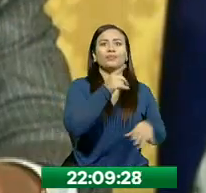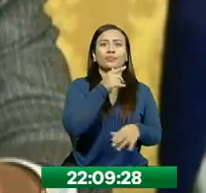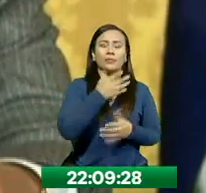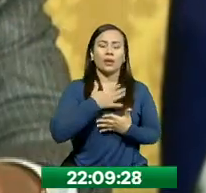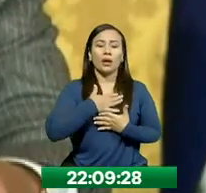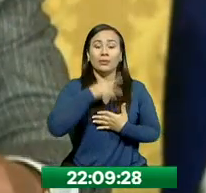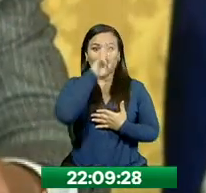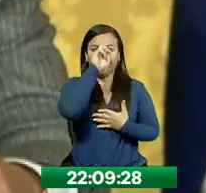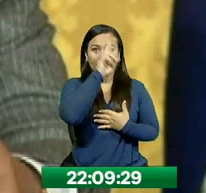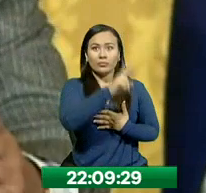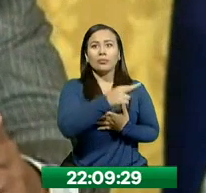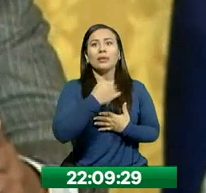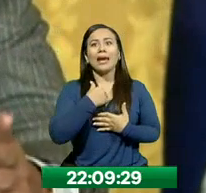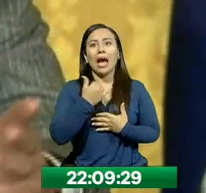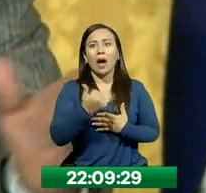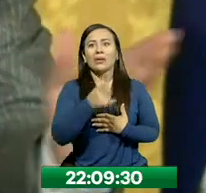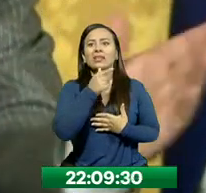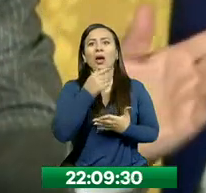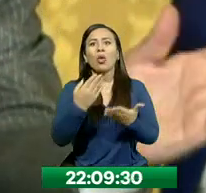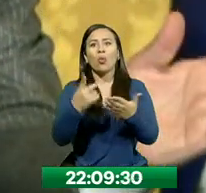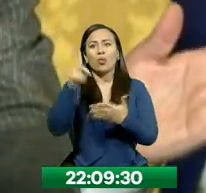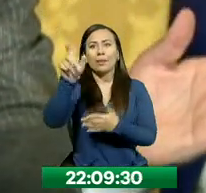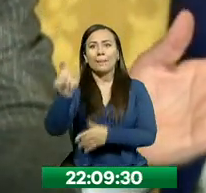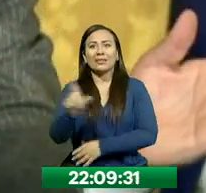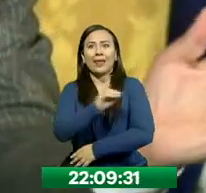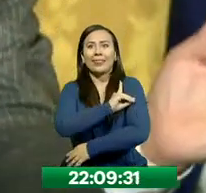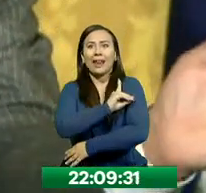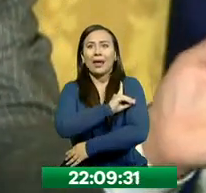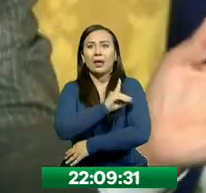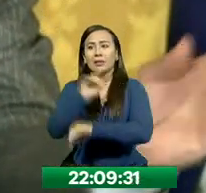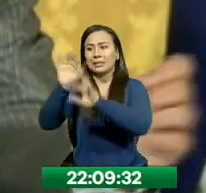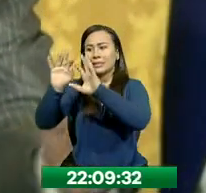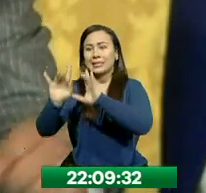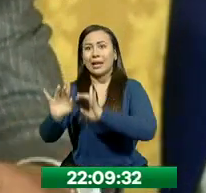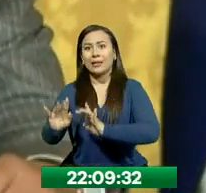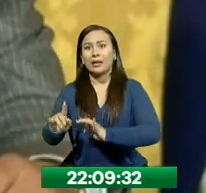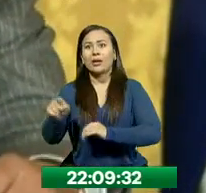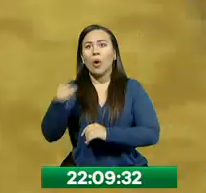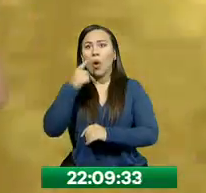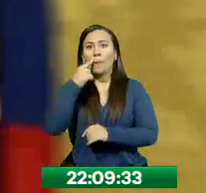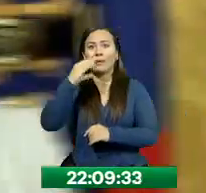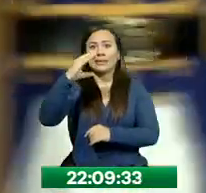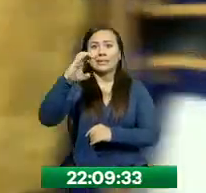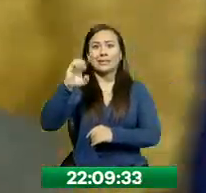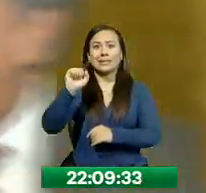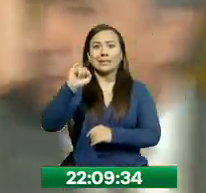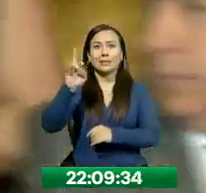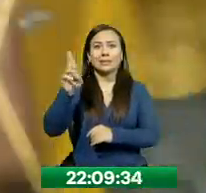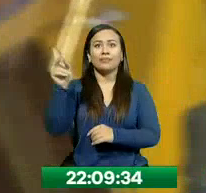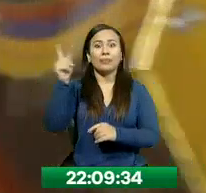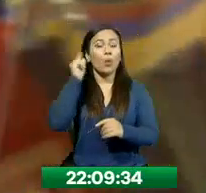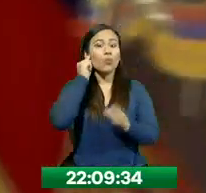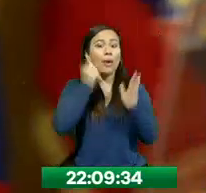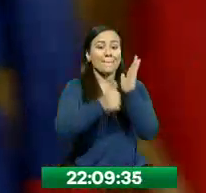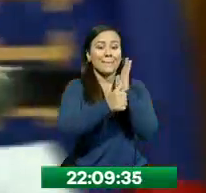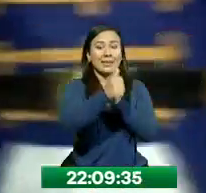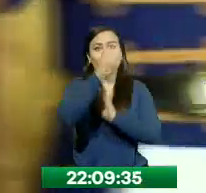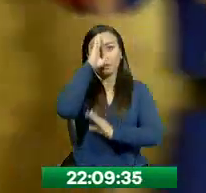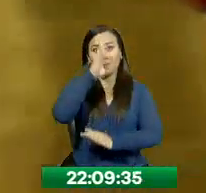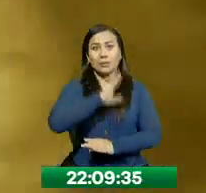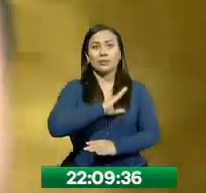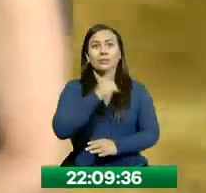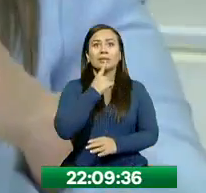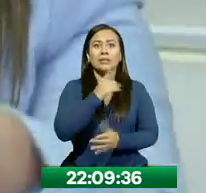de esas funciones, las estoy encargando al secretario general José Augusto Briones. María Paula Romo, ministra del Interior, destacó que